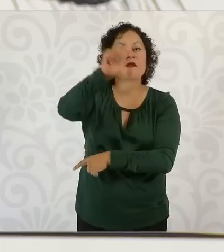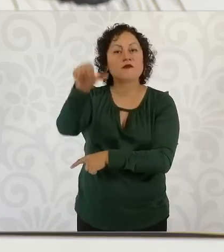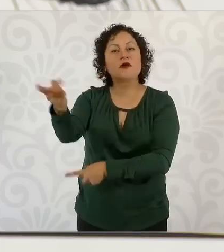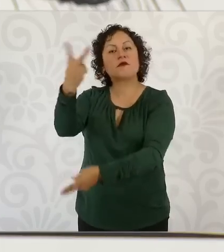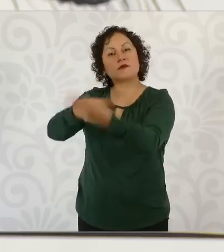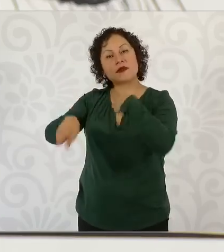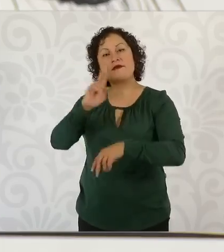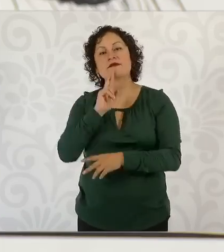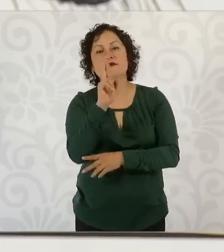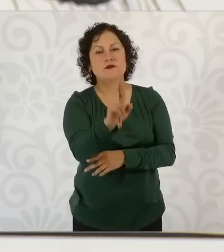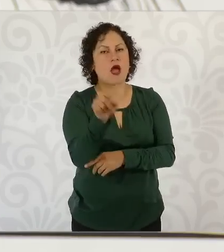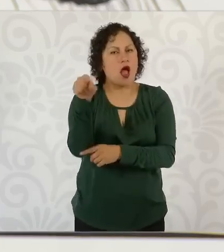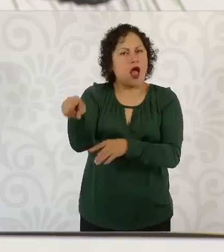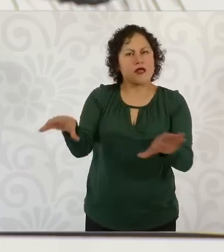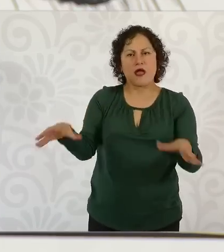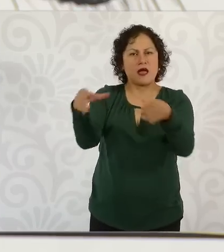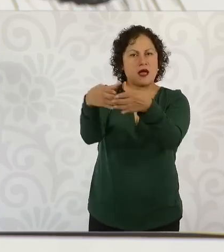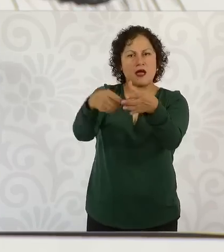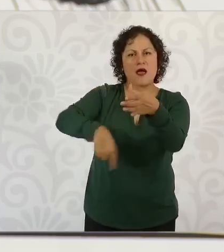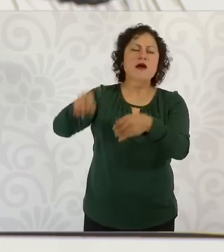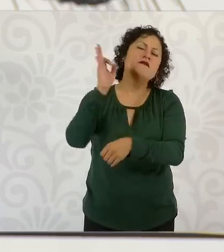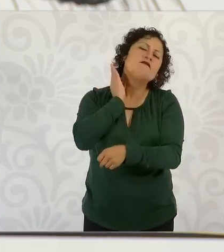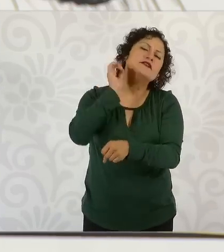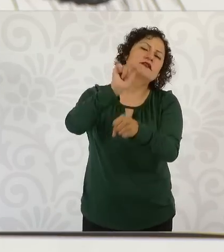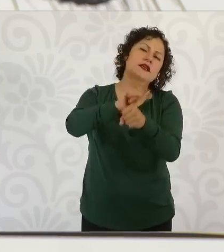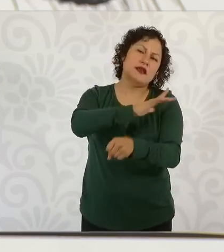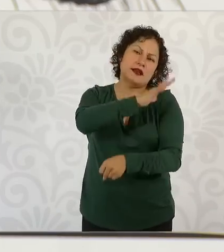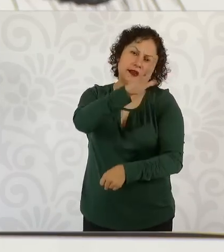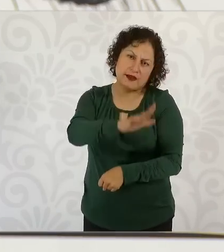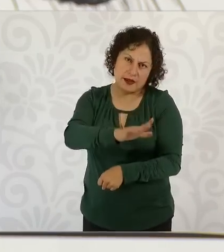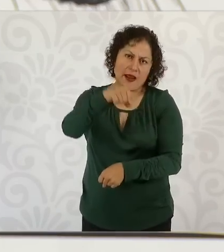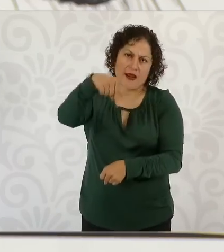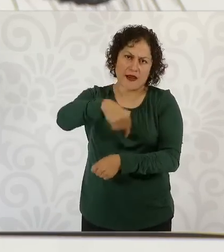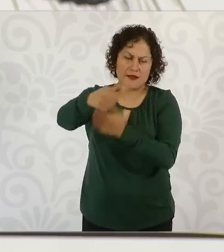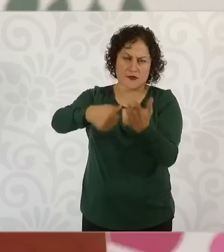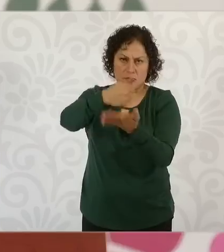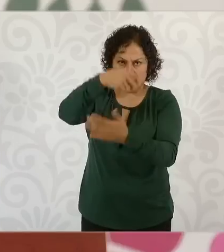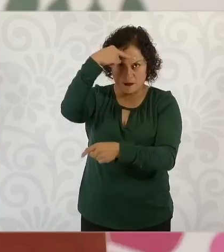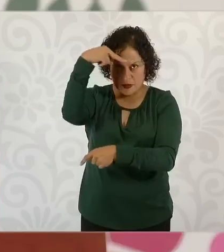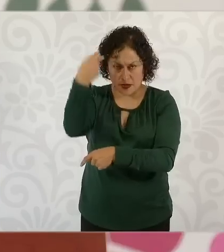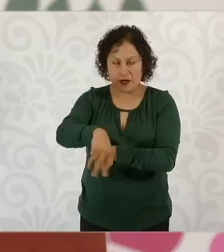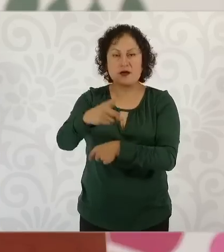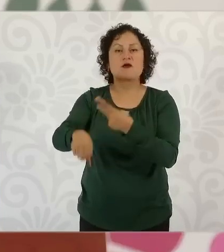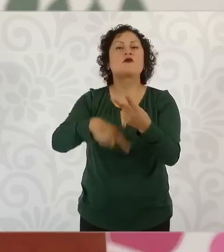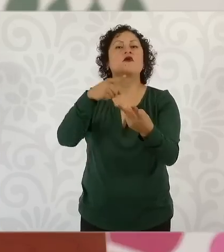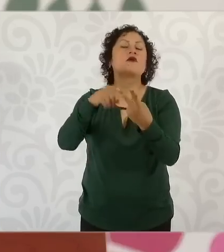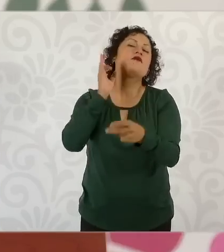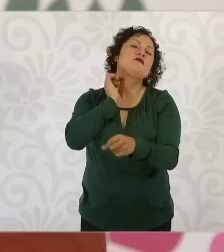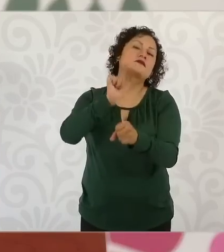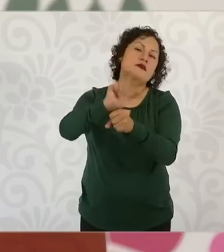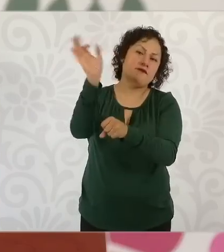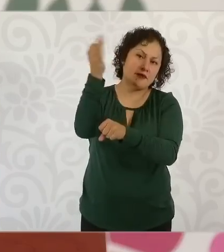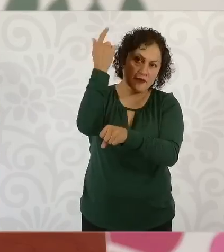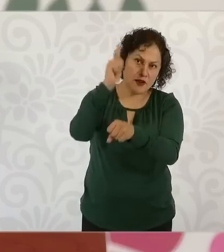hay mucha colaboración y coordinación con la Fiscalía General de Justicia de la Ciudad de México y se le está apoyando